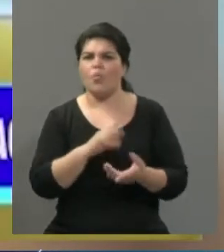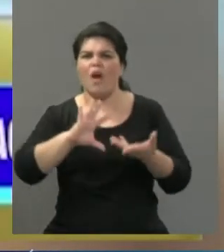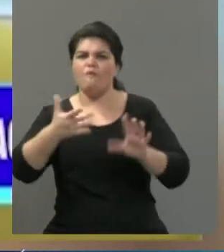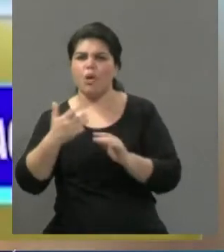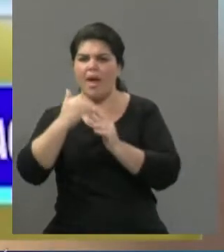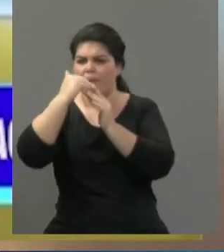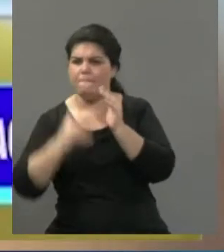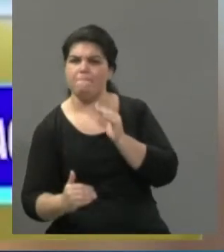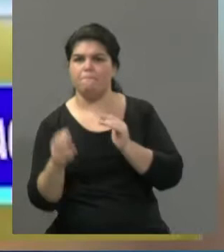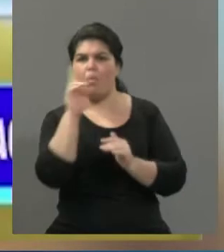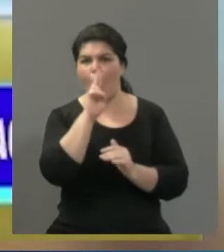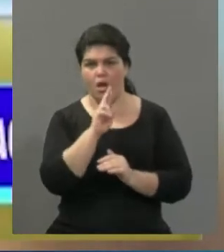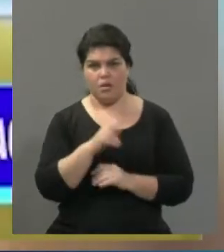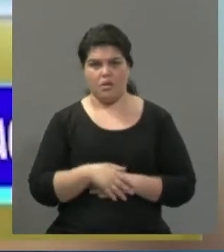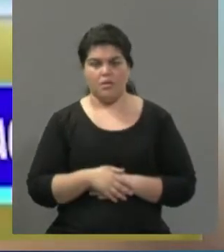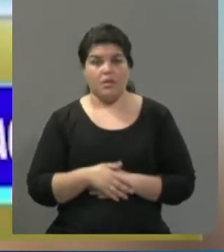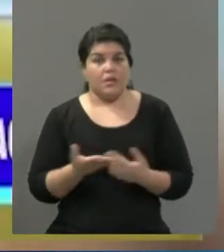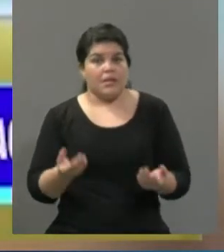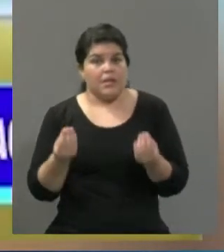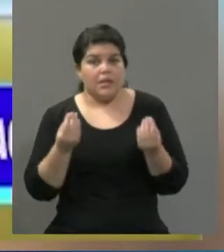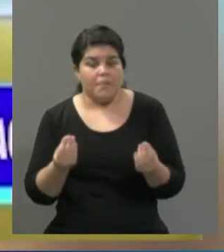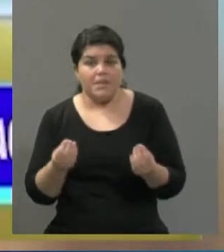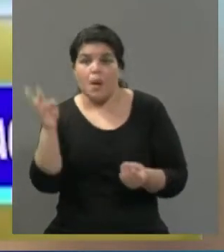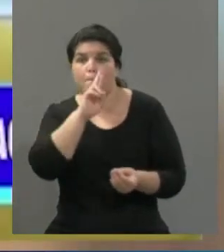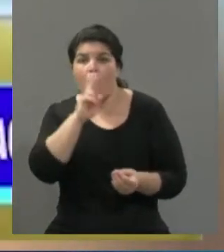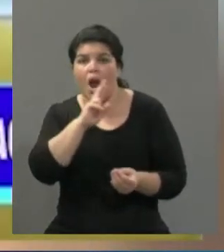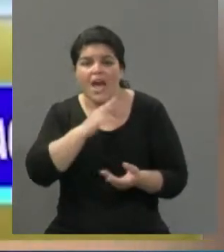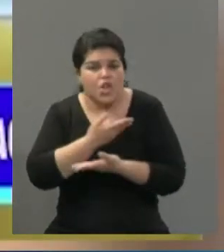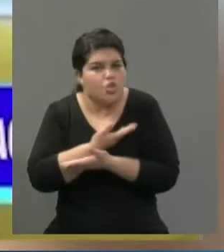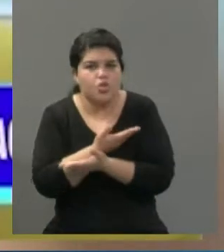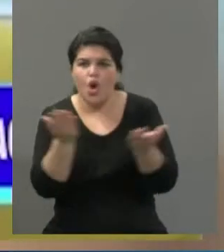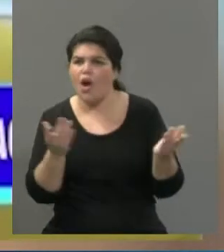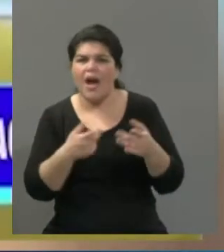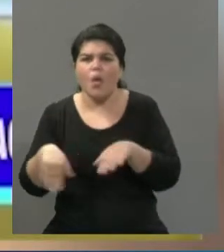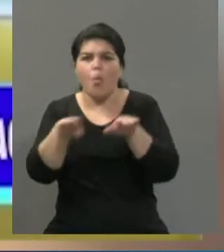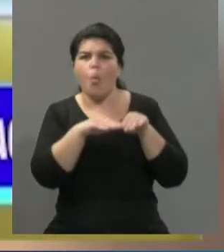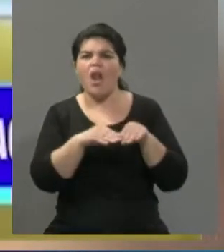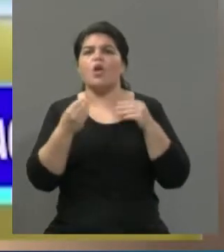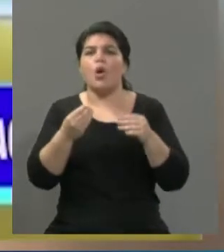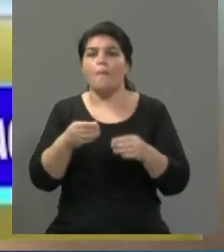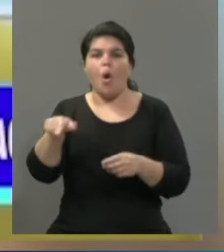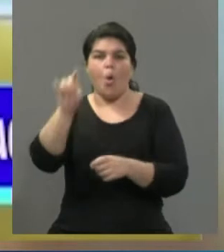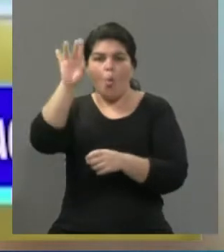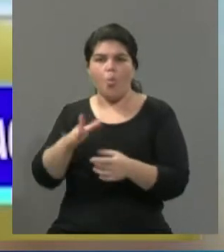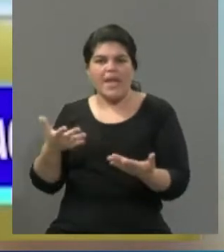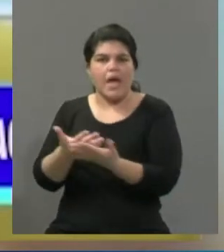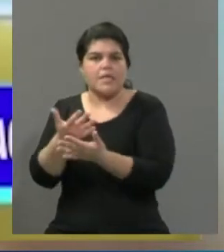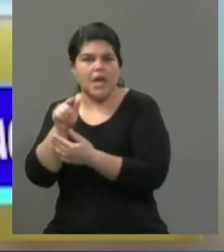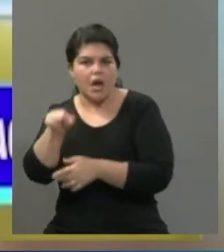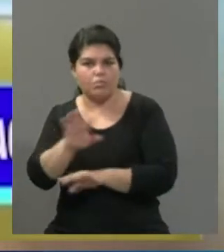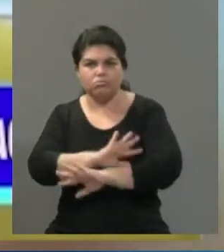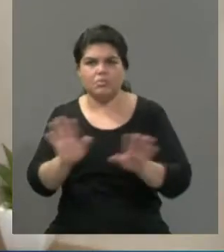esta idea de que todas las mujeres están especialmente caracterizadas por su actividad sexual, lo que hacemos, lo que dejamos de